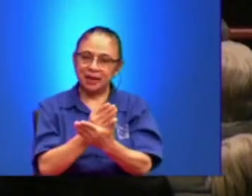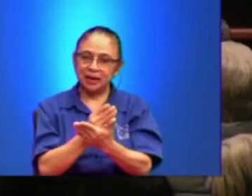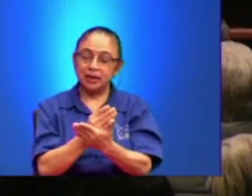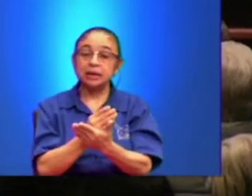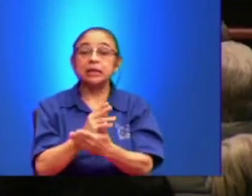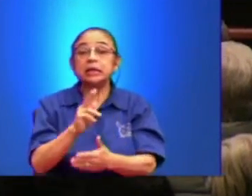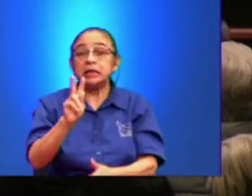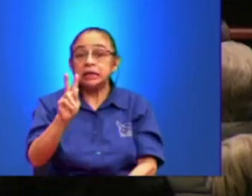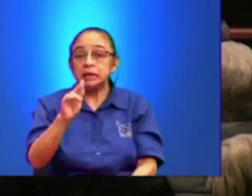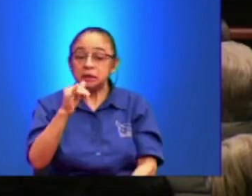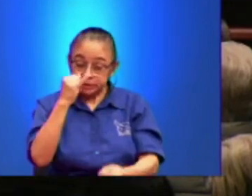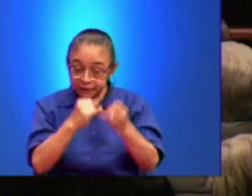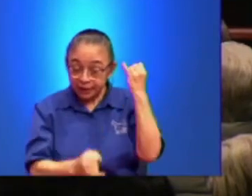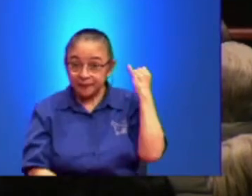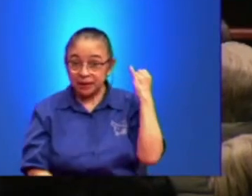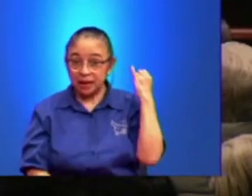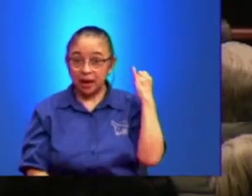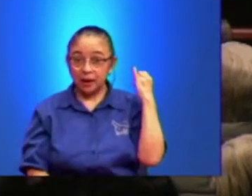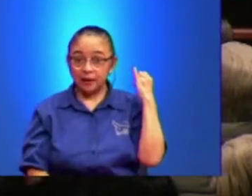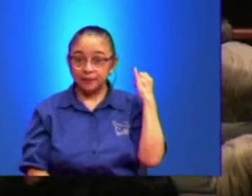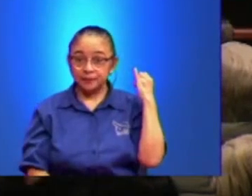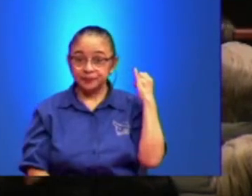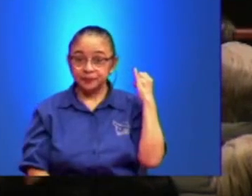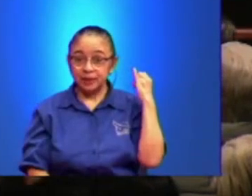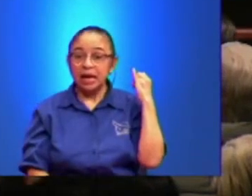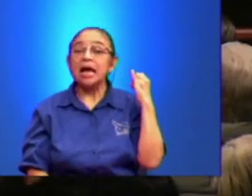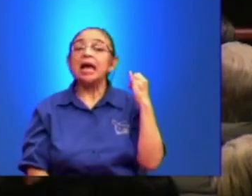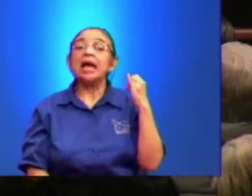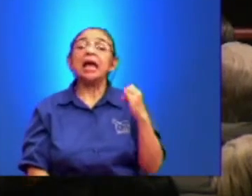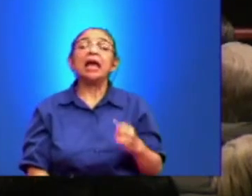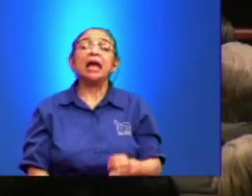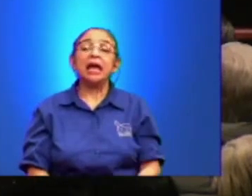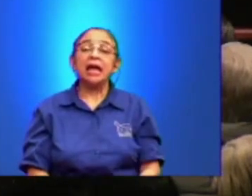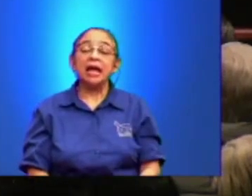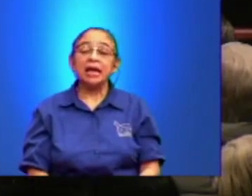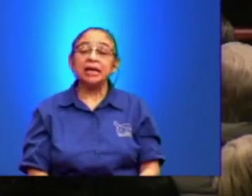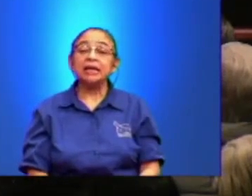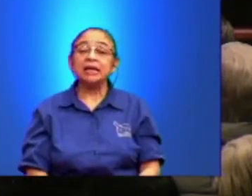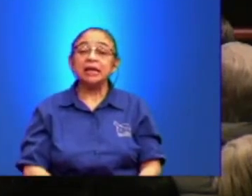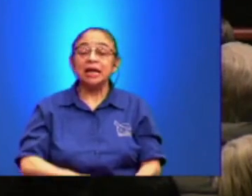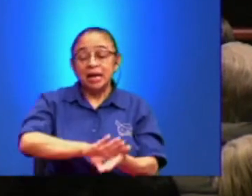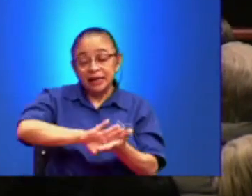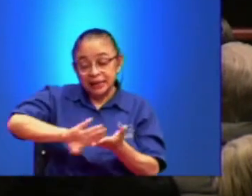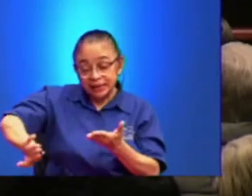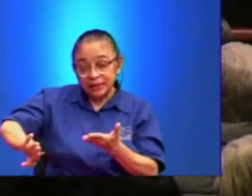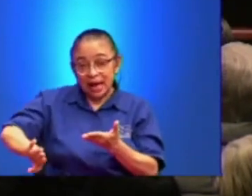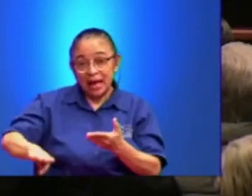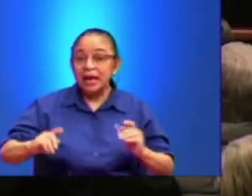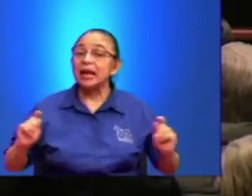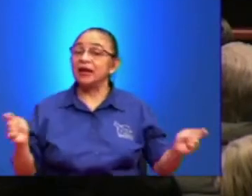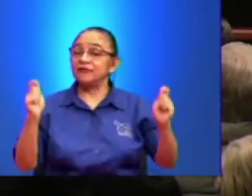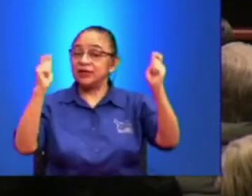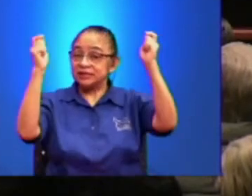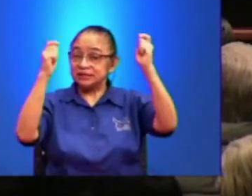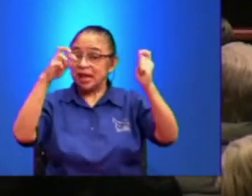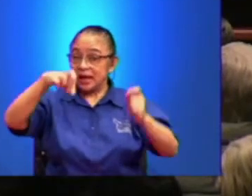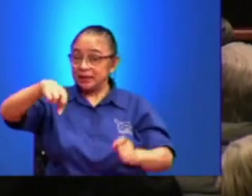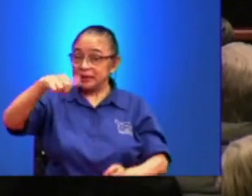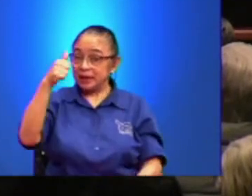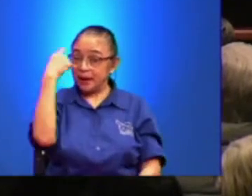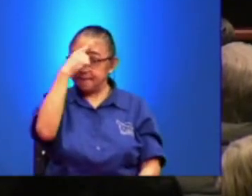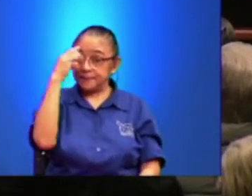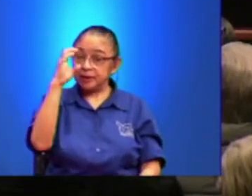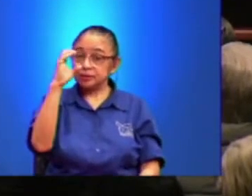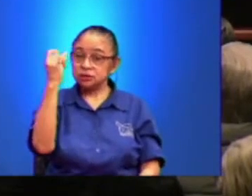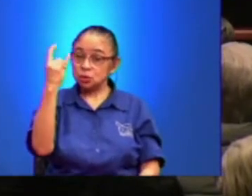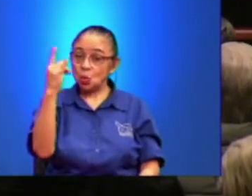repente termina instituye la santa cena quita la pascua hay muchos cristianos